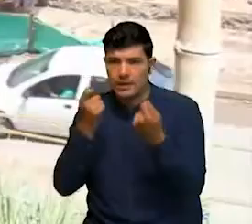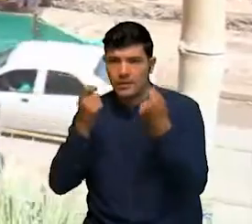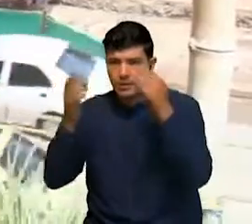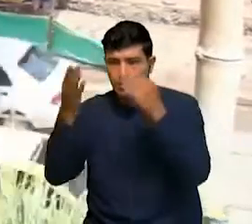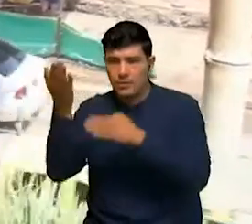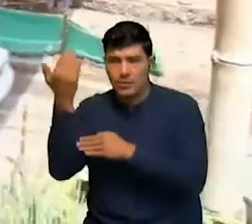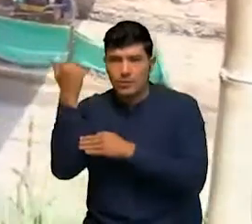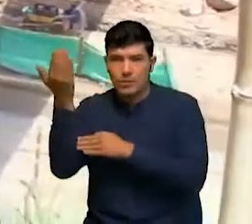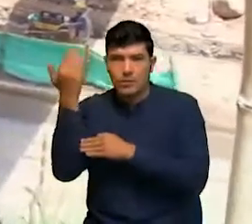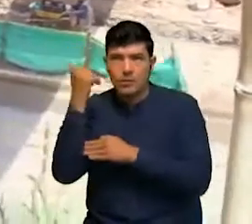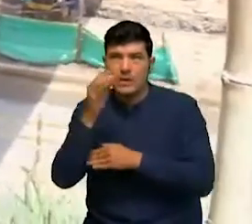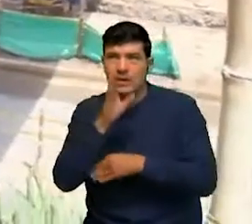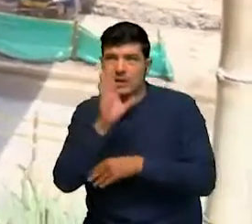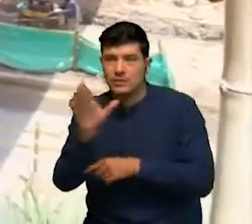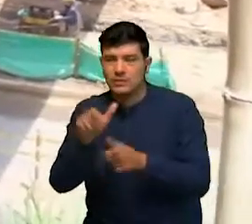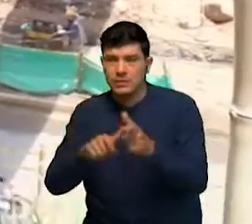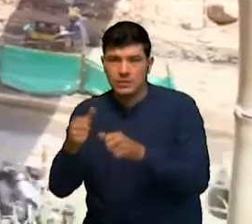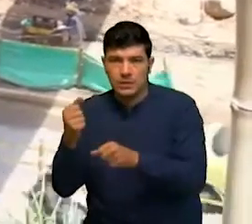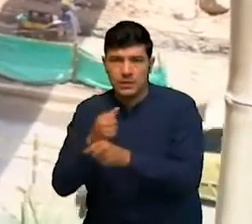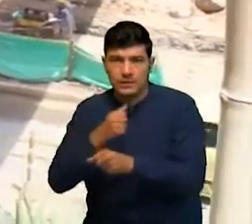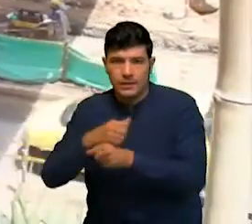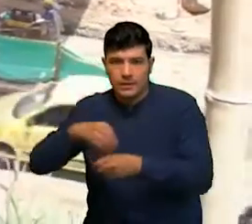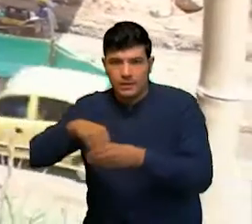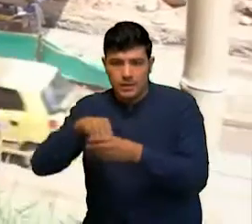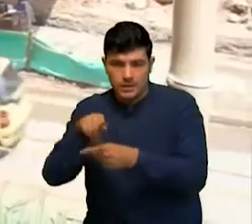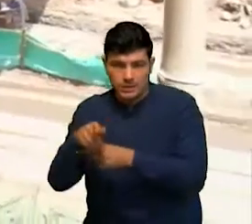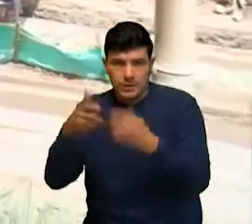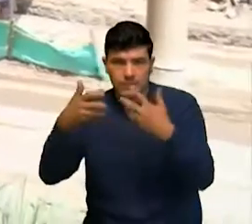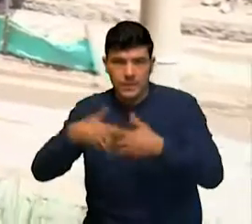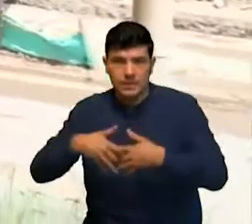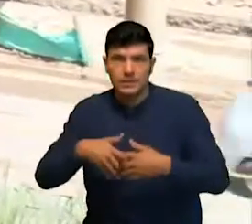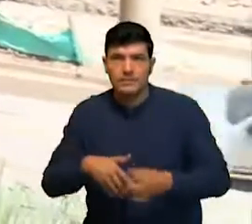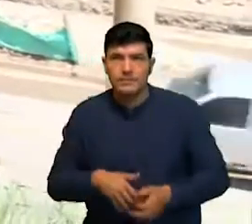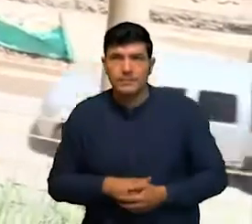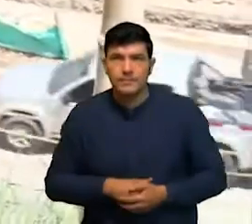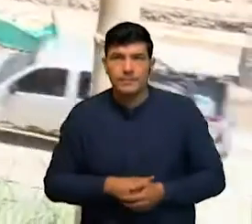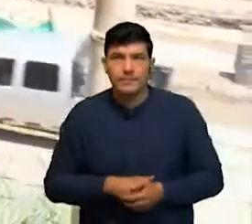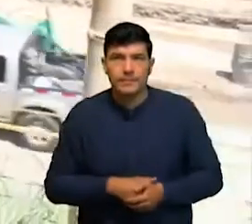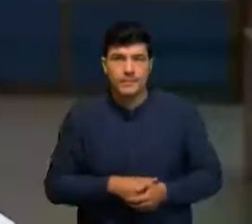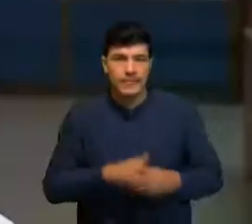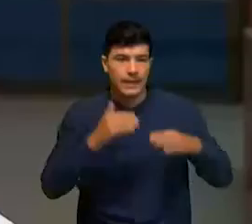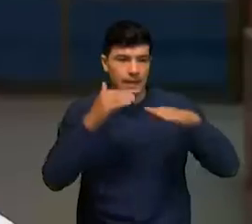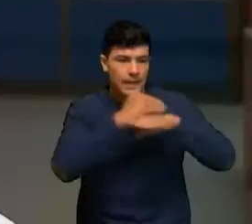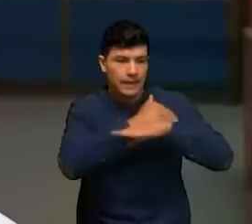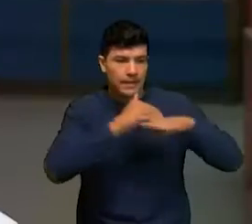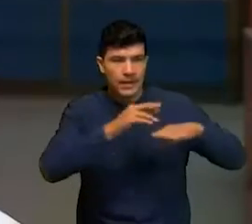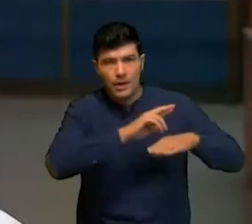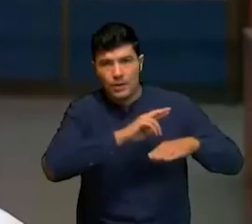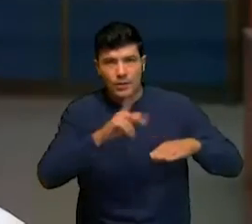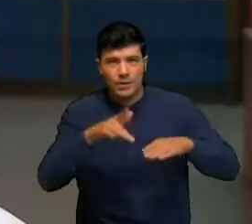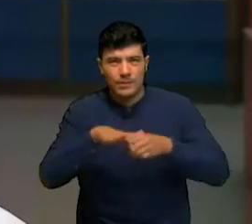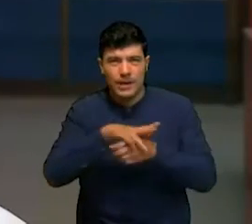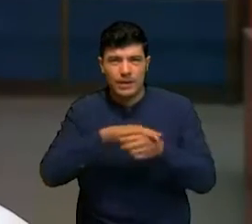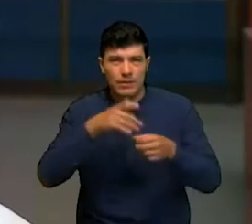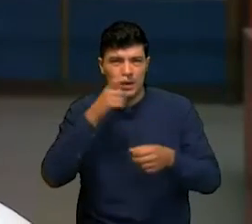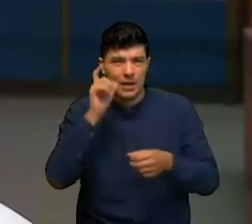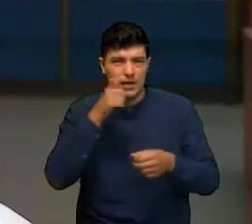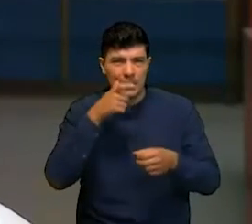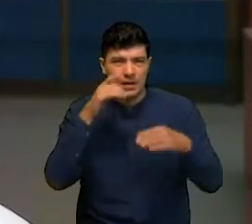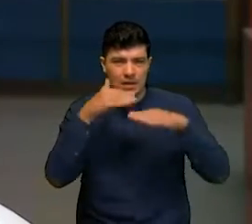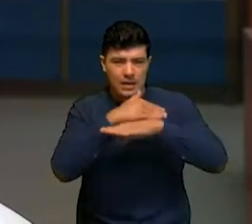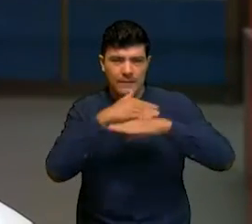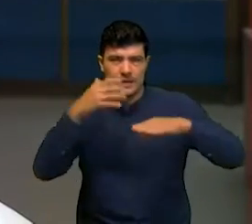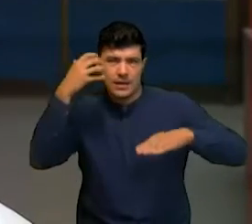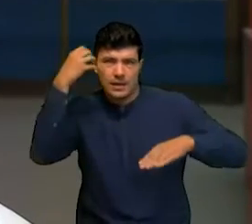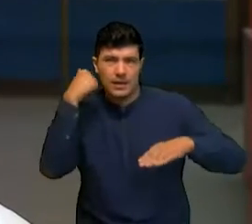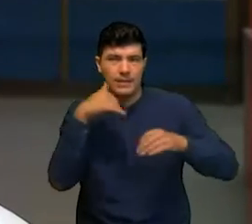en su integridad por los usuarios de la transversal oriental. Las vías alternas va a ser por el barrio Caldas, conectando a la vía antigua. La otra